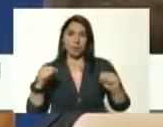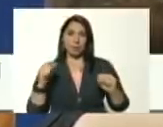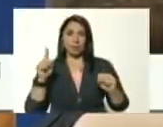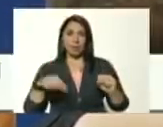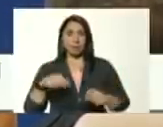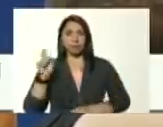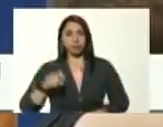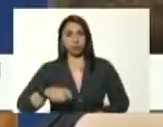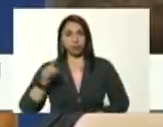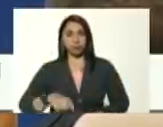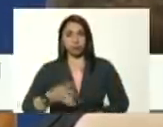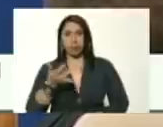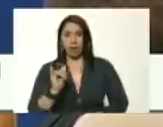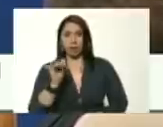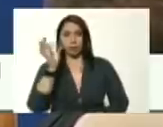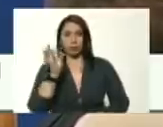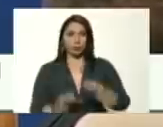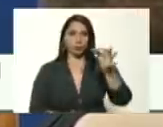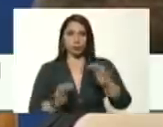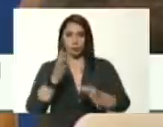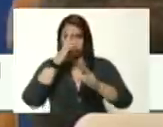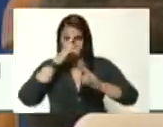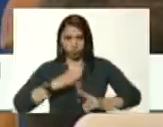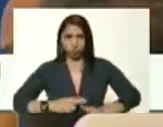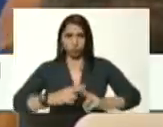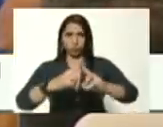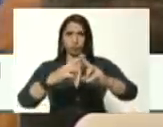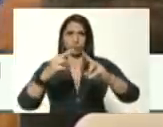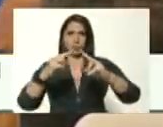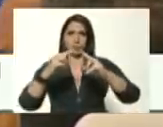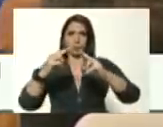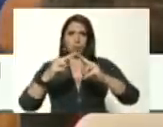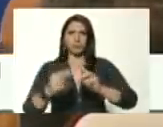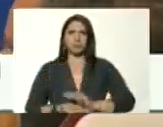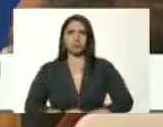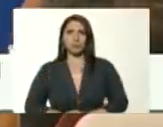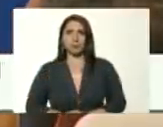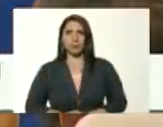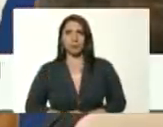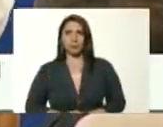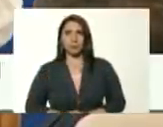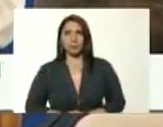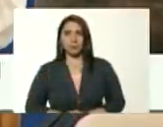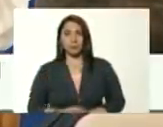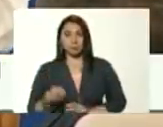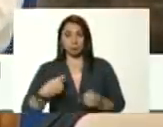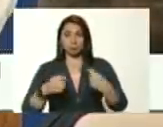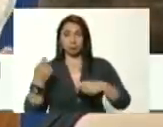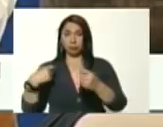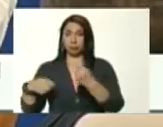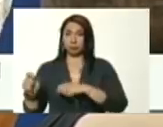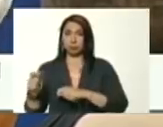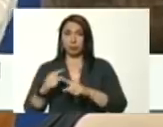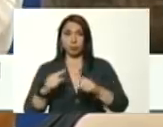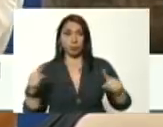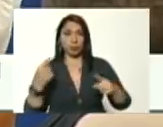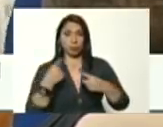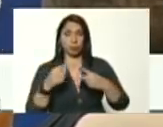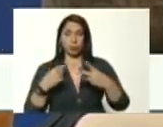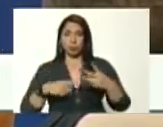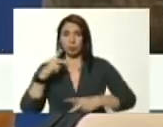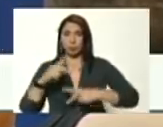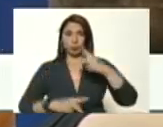necesidad que hay justamente de reconocerlo la negociación no es otra cosa que un proceso de comunicación